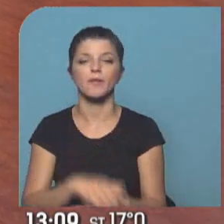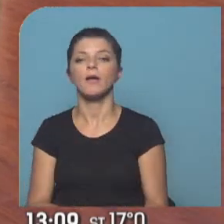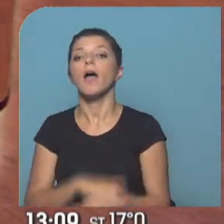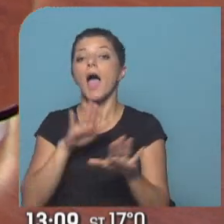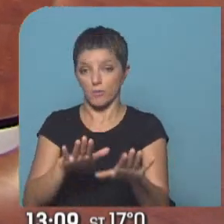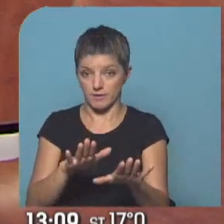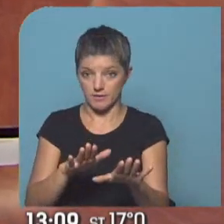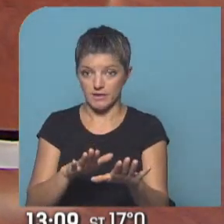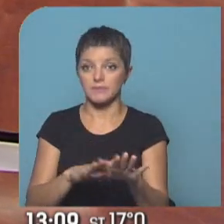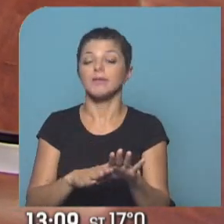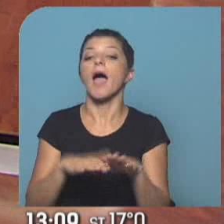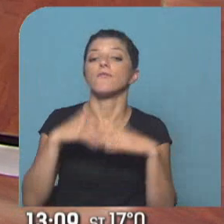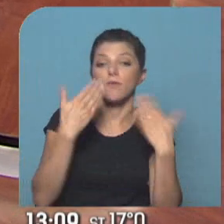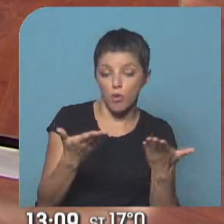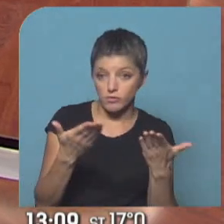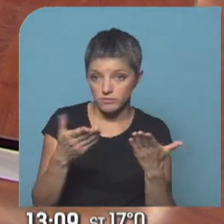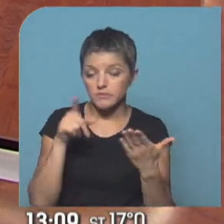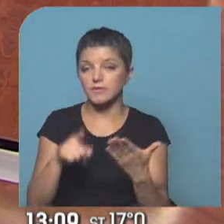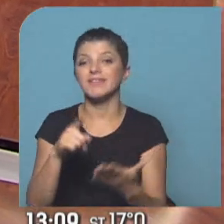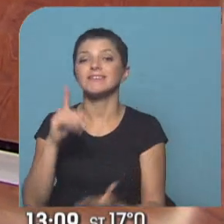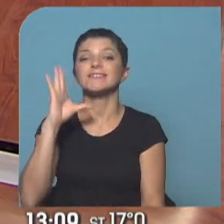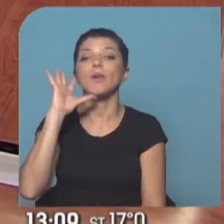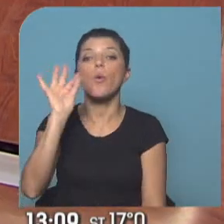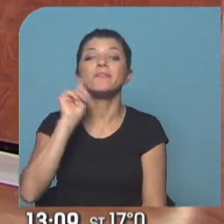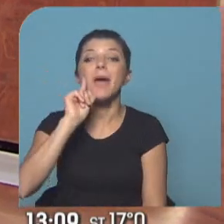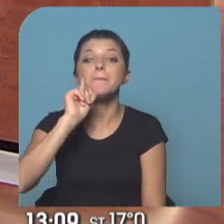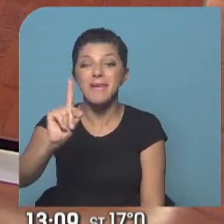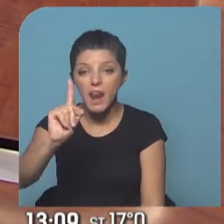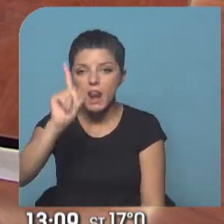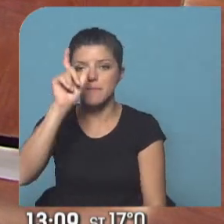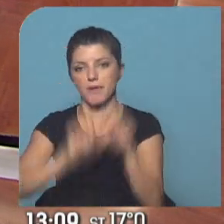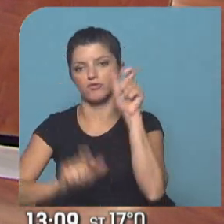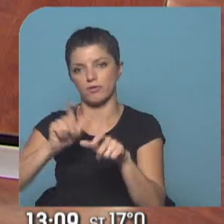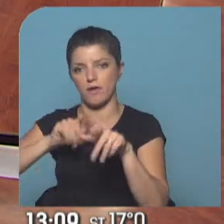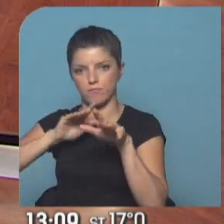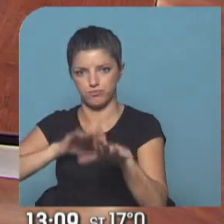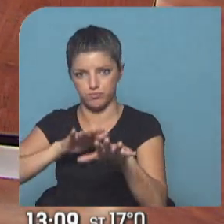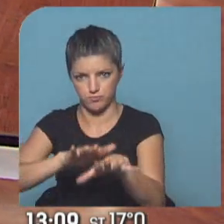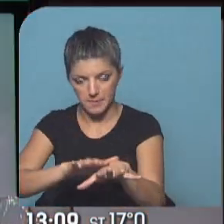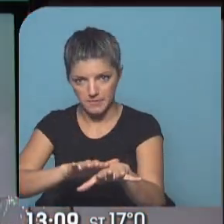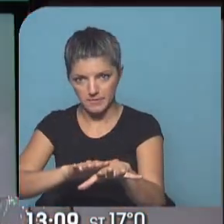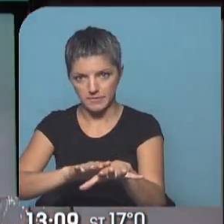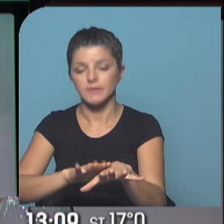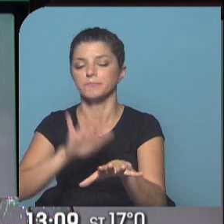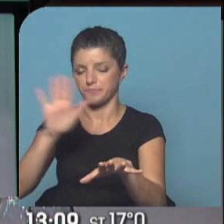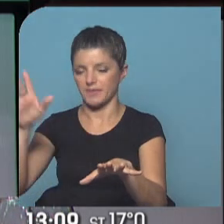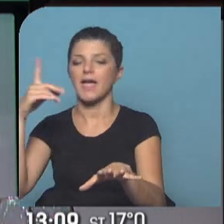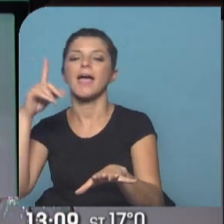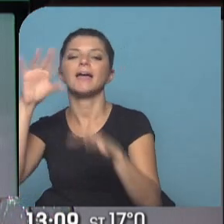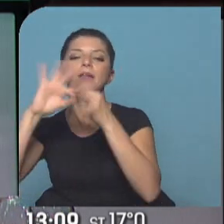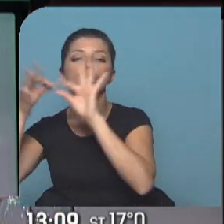50.000 personas. Este es el número. Es claro que en Europa hay una baja